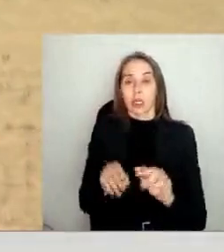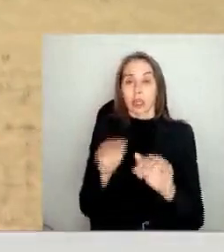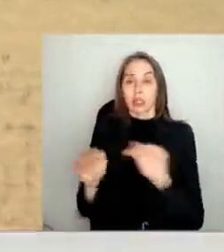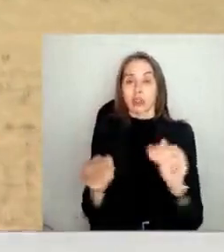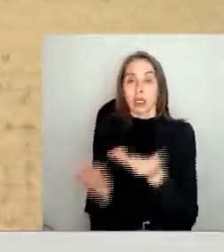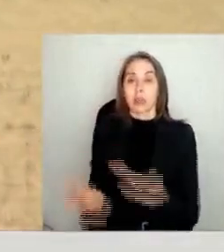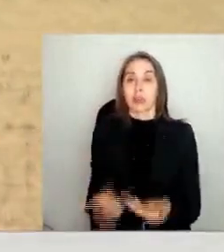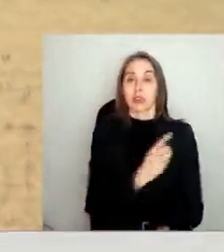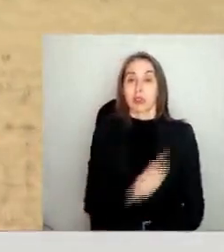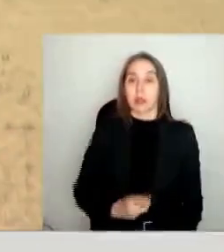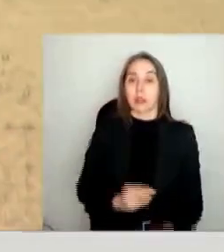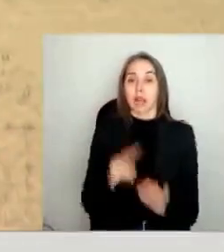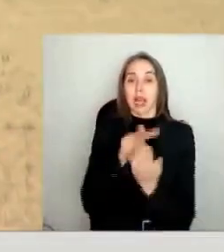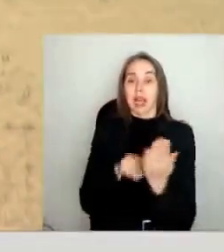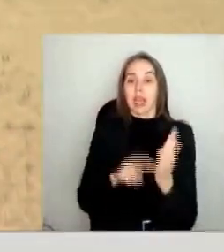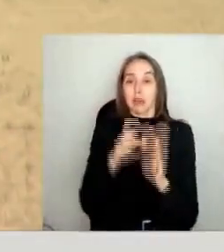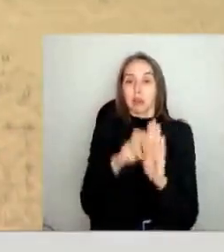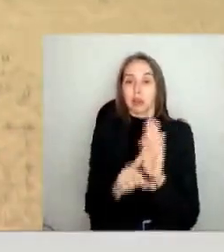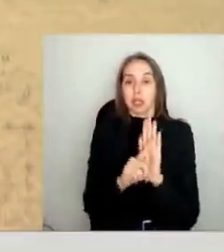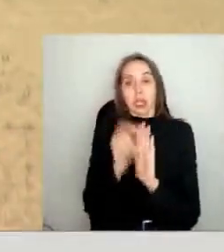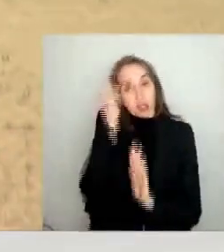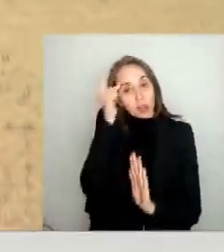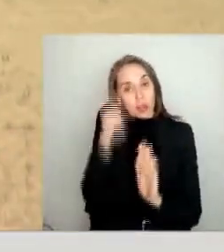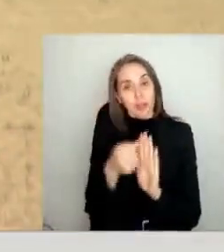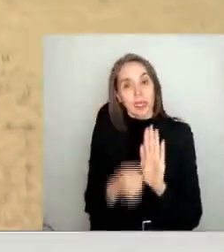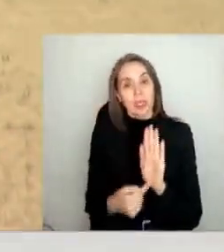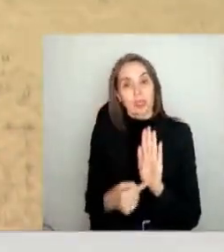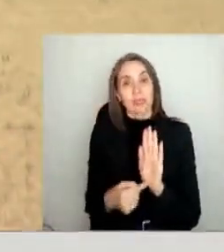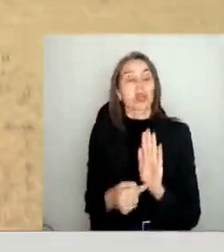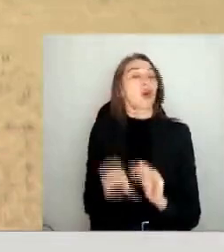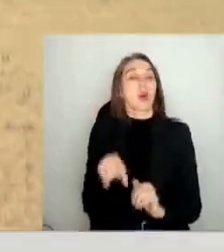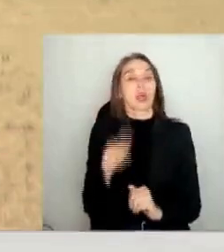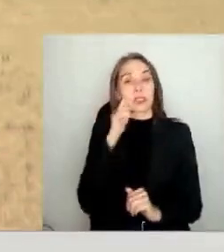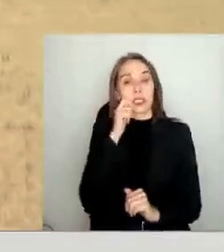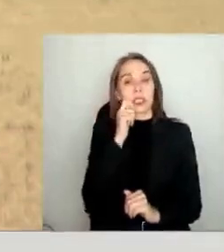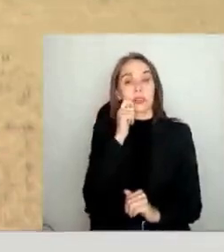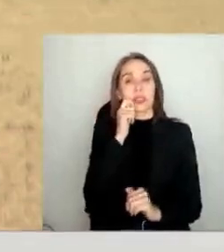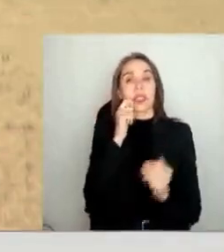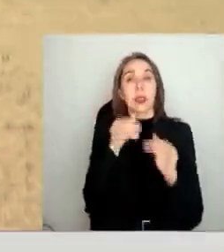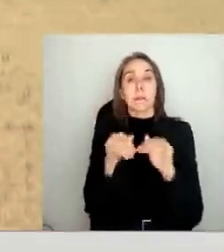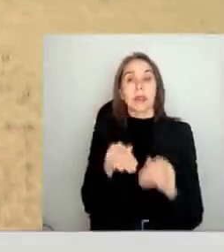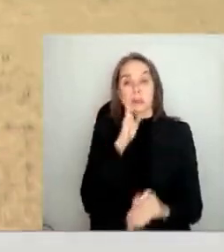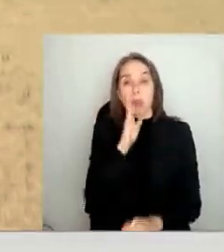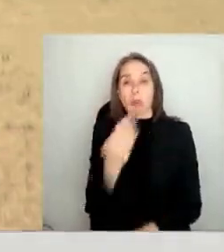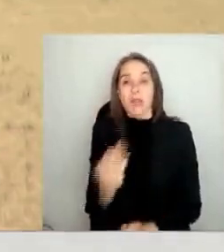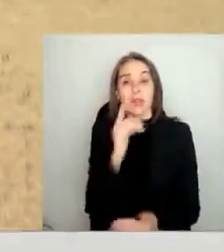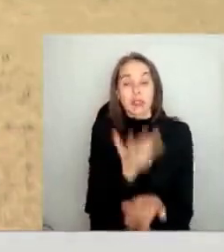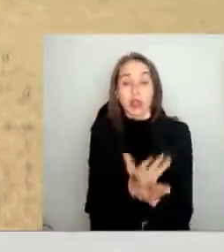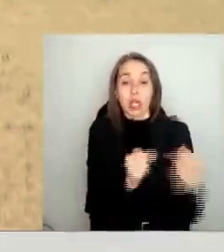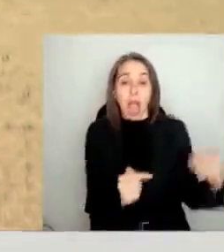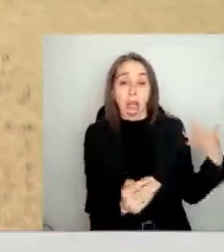puedan leer el proyecto para que entiendan que esto es mantener hoy día un beneficio que ya existe y que lo que se está buscando